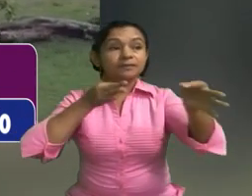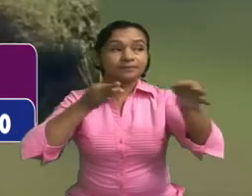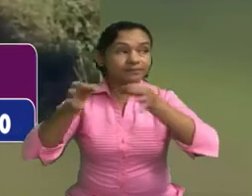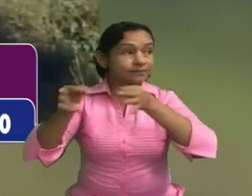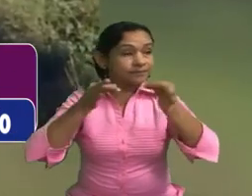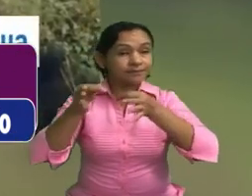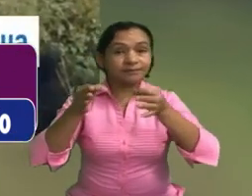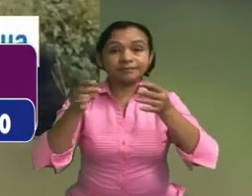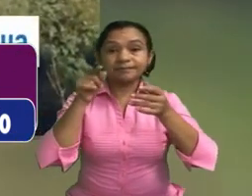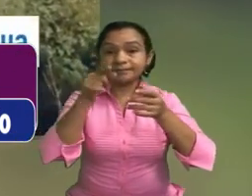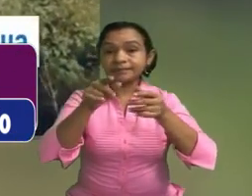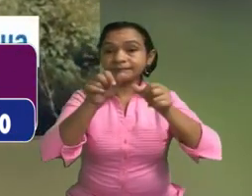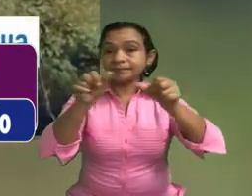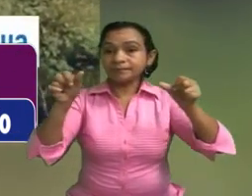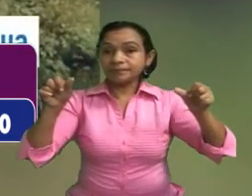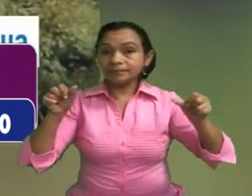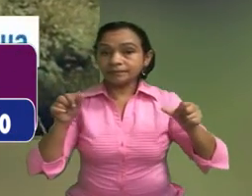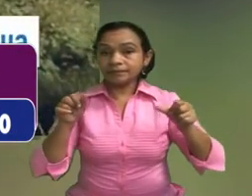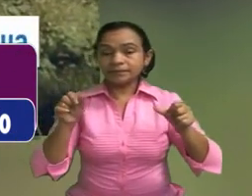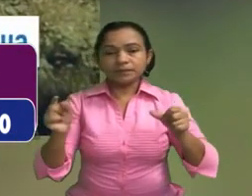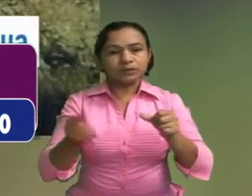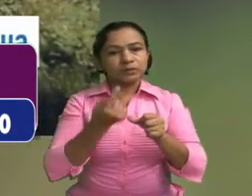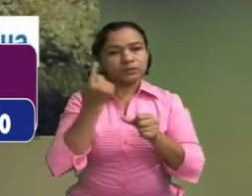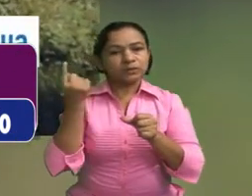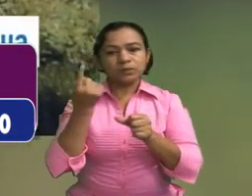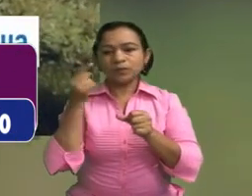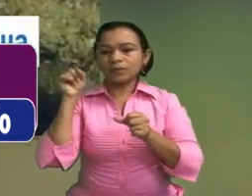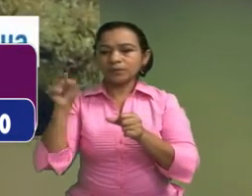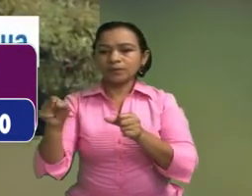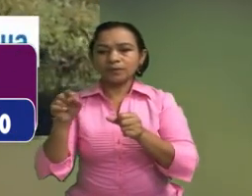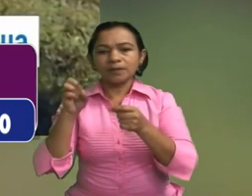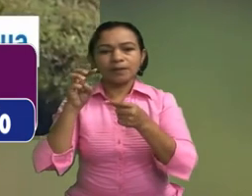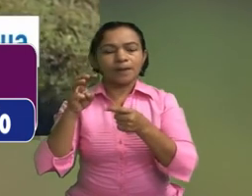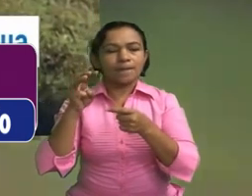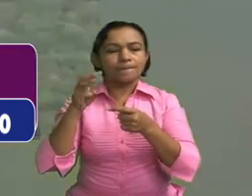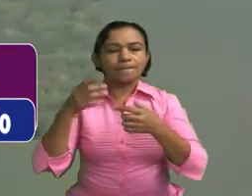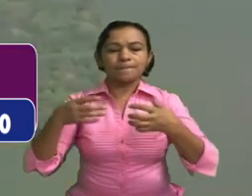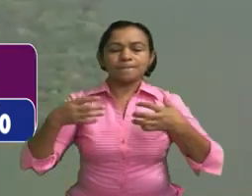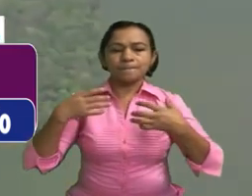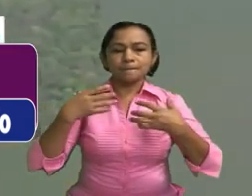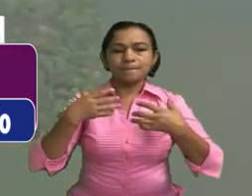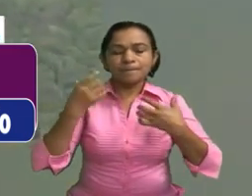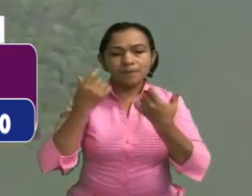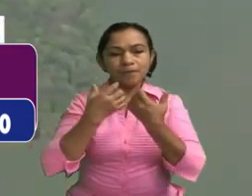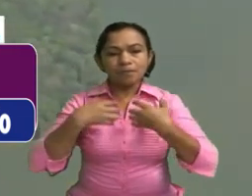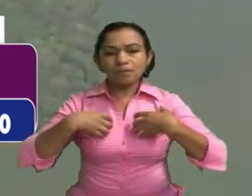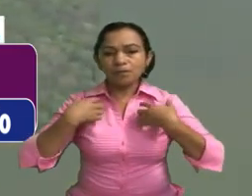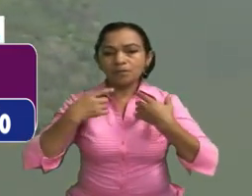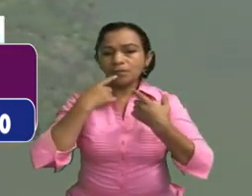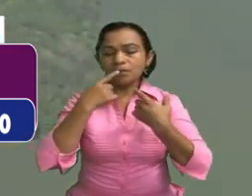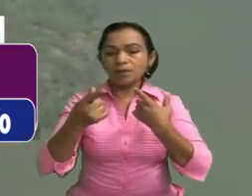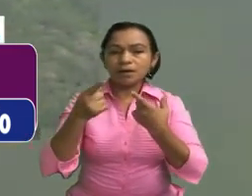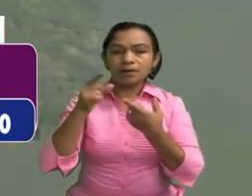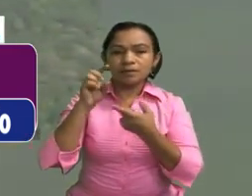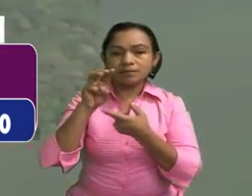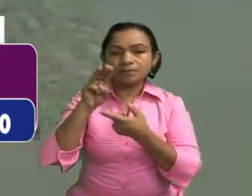mencionar porque esta especie es única y emblemática, igual que el mono araña, que estábamos viendo algunas de las